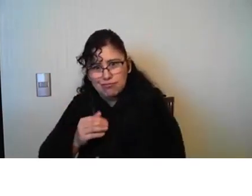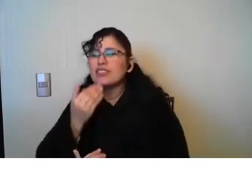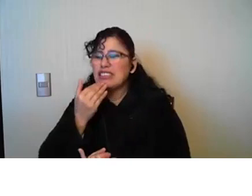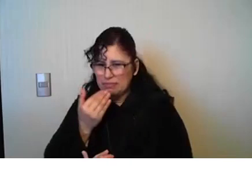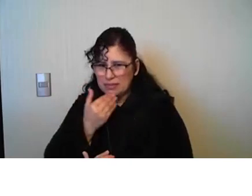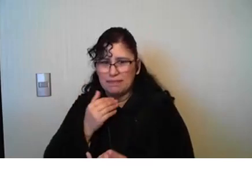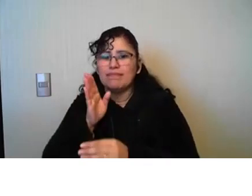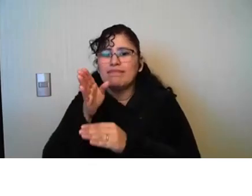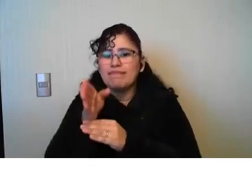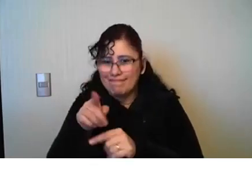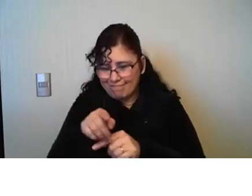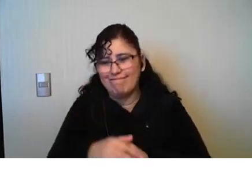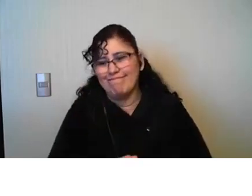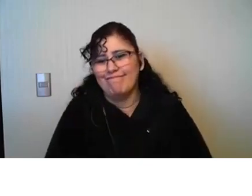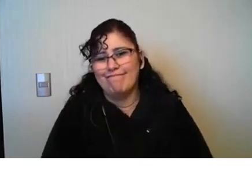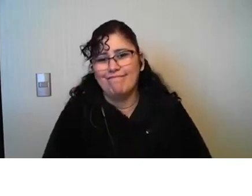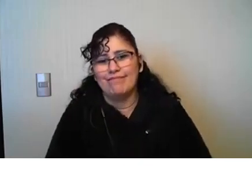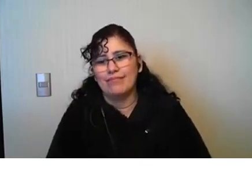¿Sí?